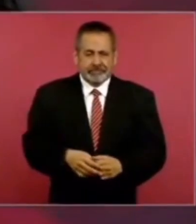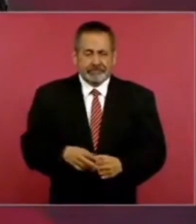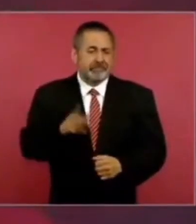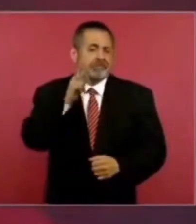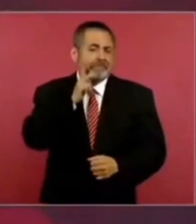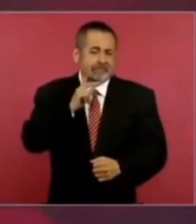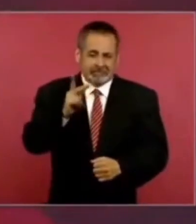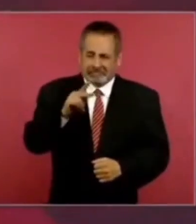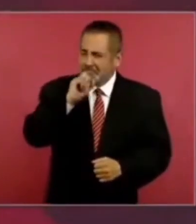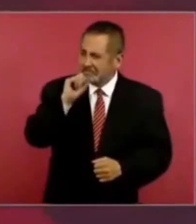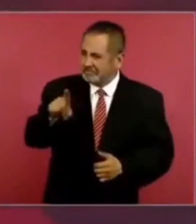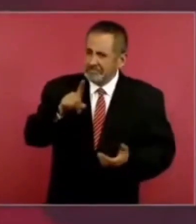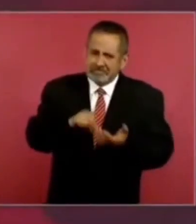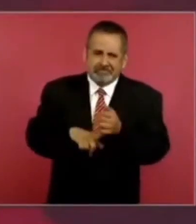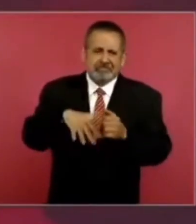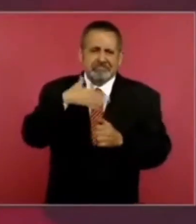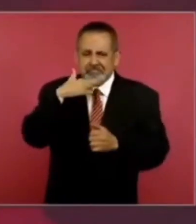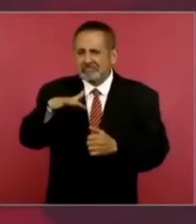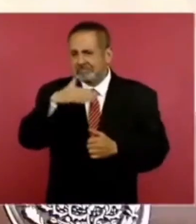Pemex,